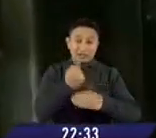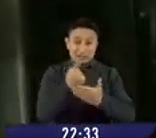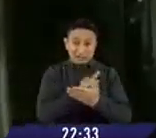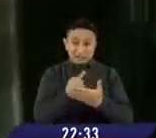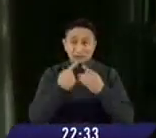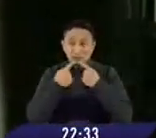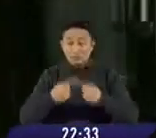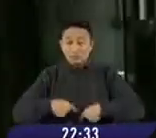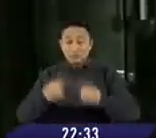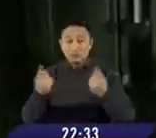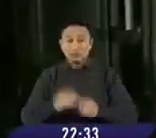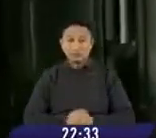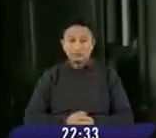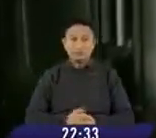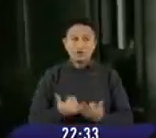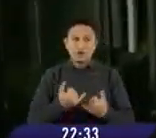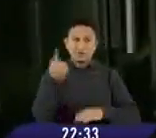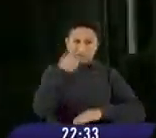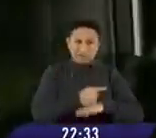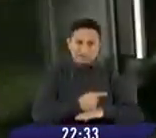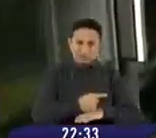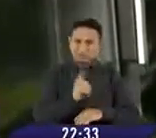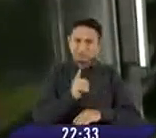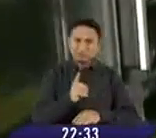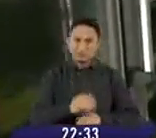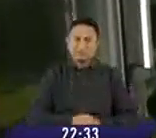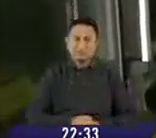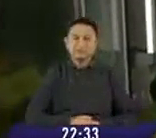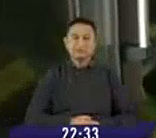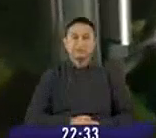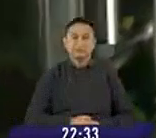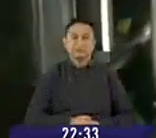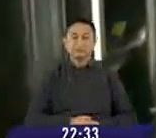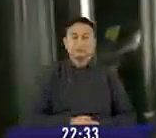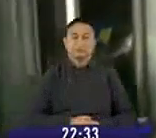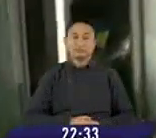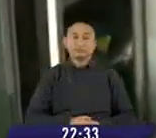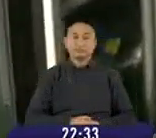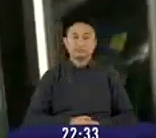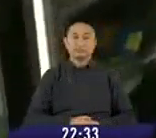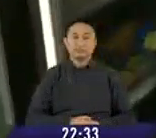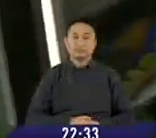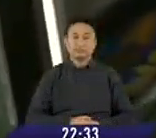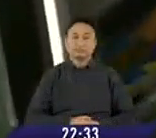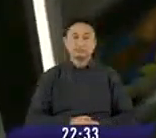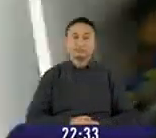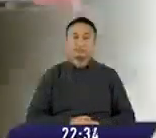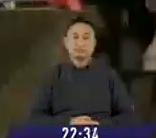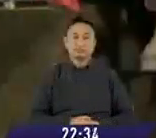no diaria, como lo han estado haciendo. Informó Mía Sabeli Carrera.